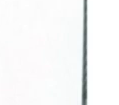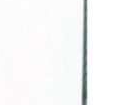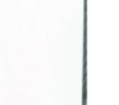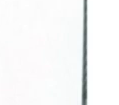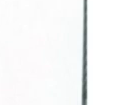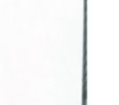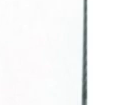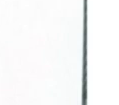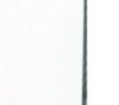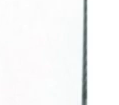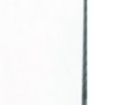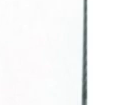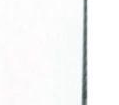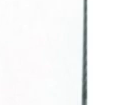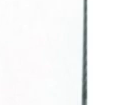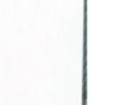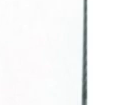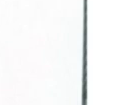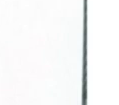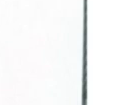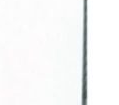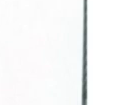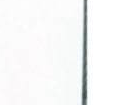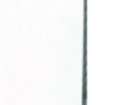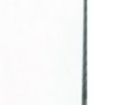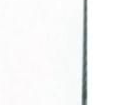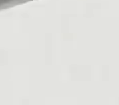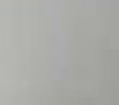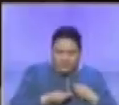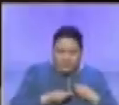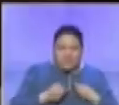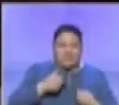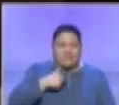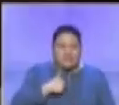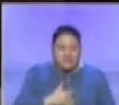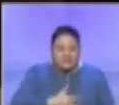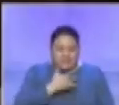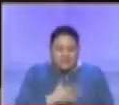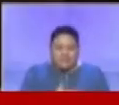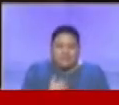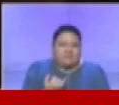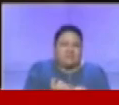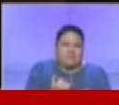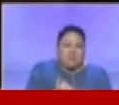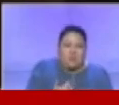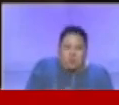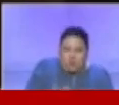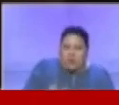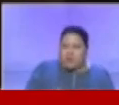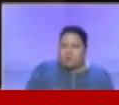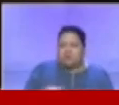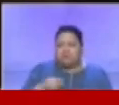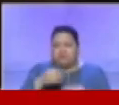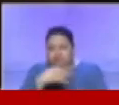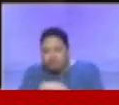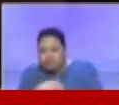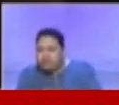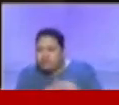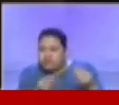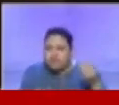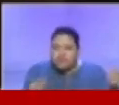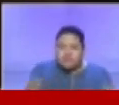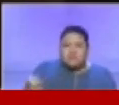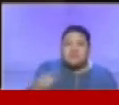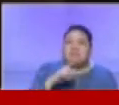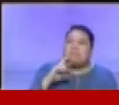magistrados Yanino Tálora y Felipe Fuentes Barrera. Estimo, como cuando lo circulé, que tiene